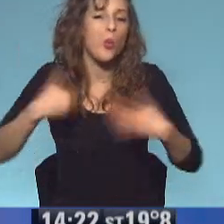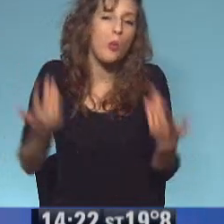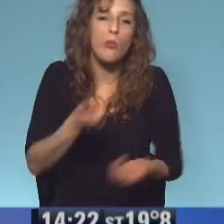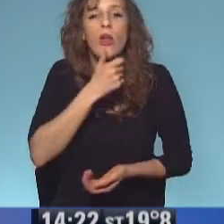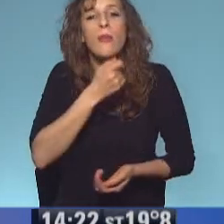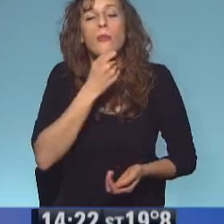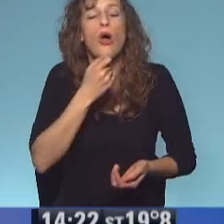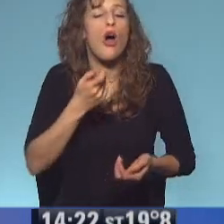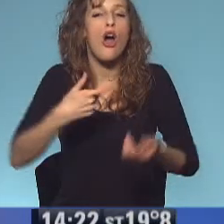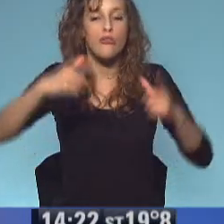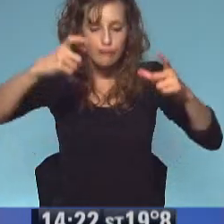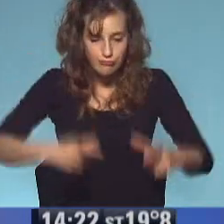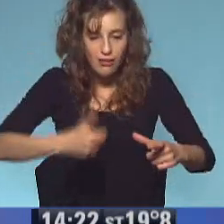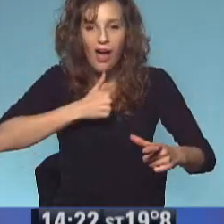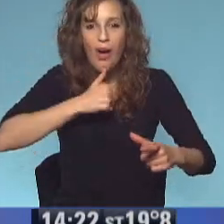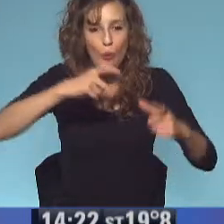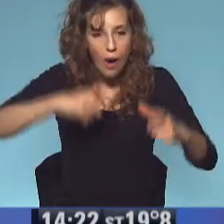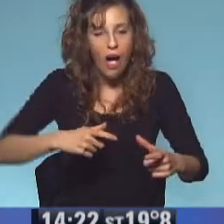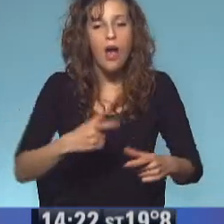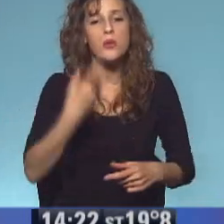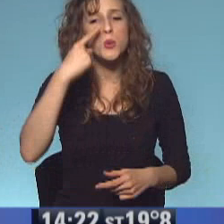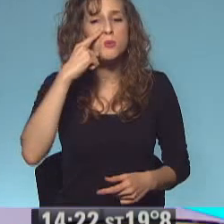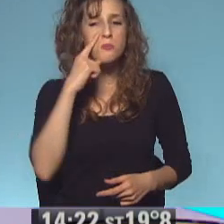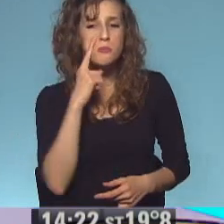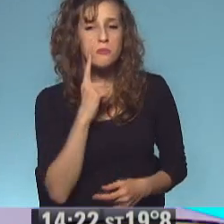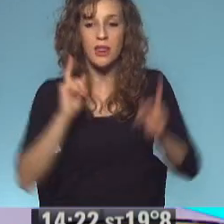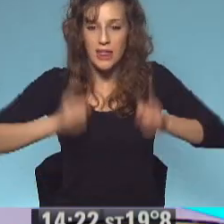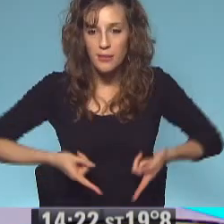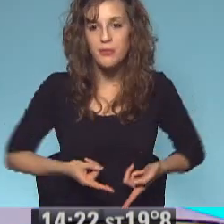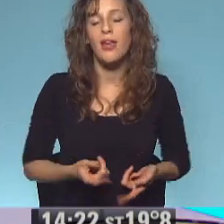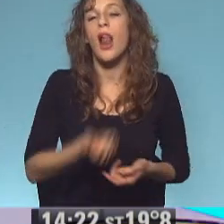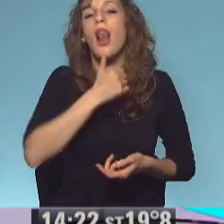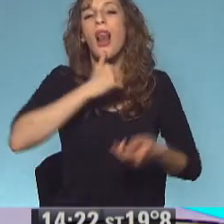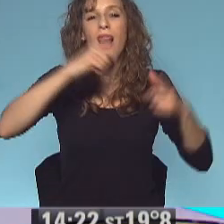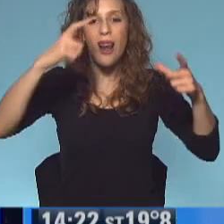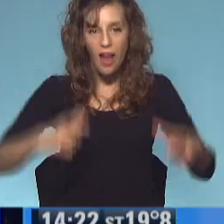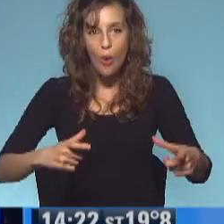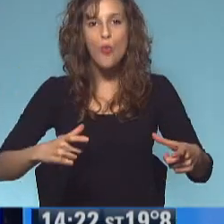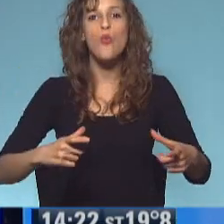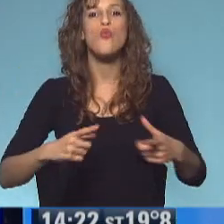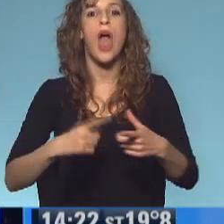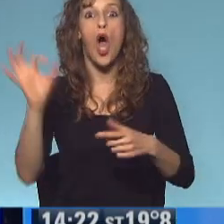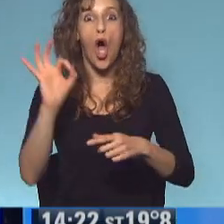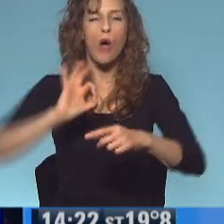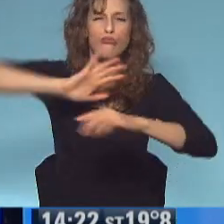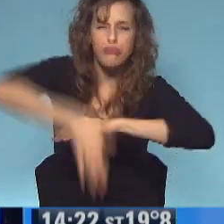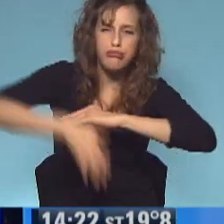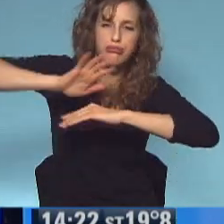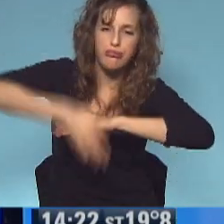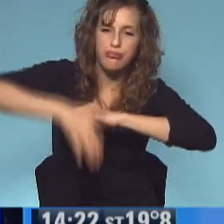había dicho antes. Charquito, más. Gotitas. Lágrima. Lágrima. Laguna. Laguna. Catarata.